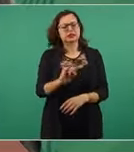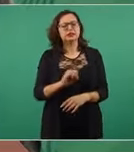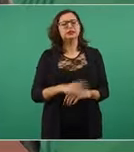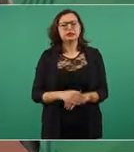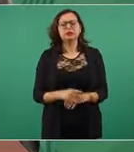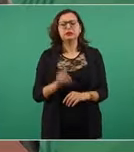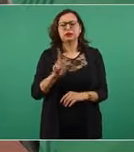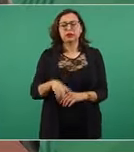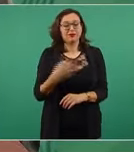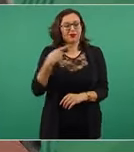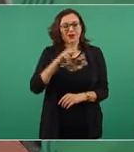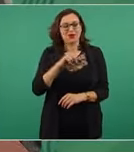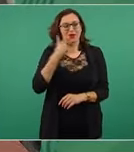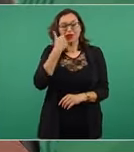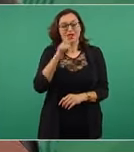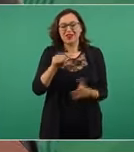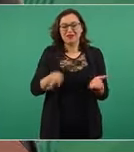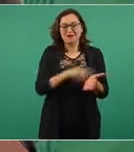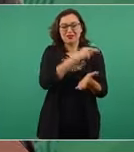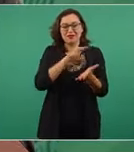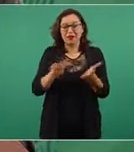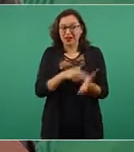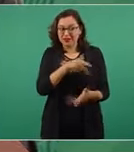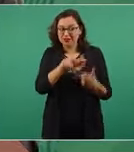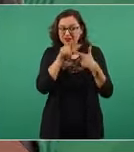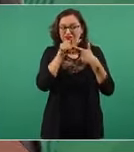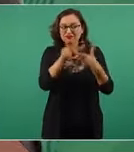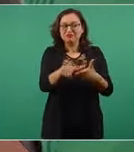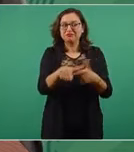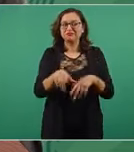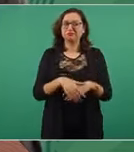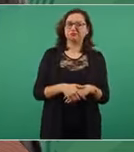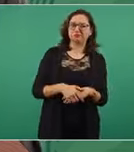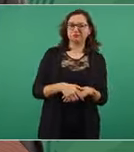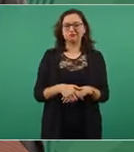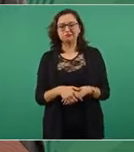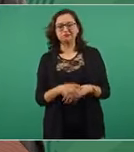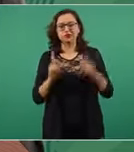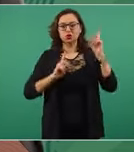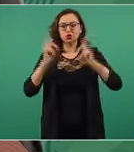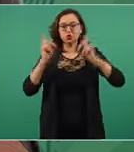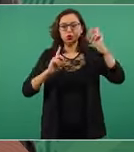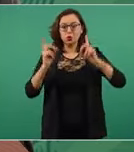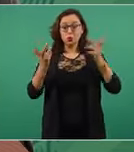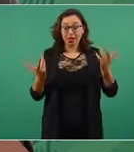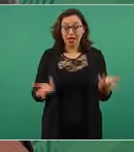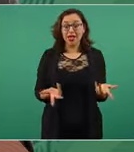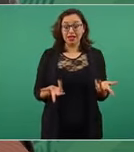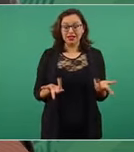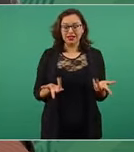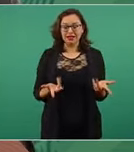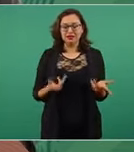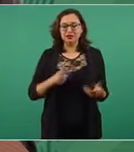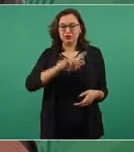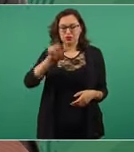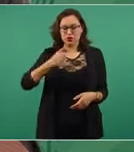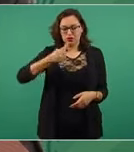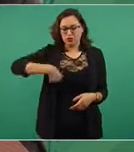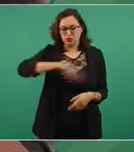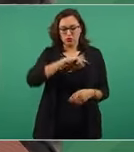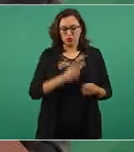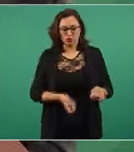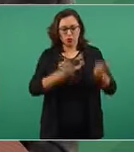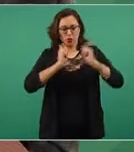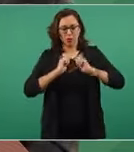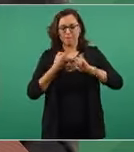continuarlo. Además, se le agregaron cosas importantes como lo laboral. ¿Pero en qué otra